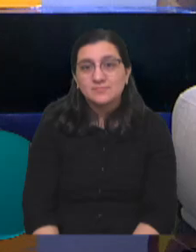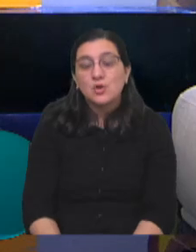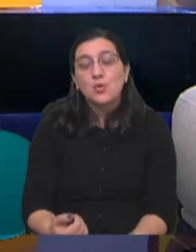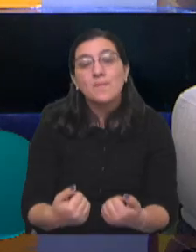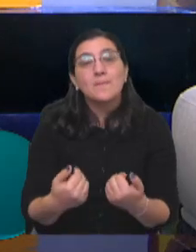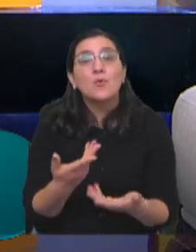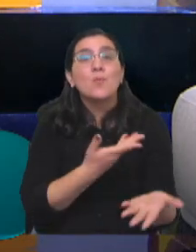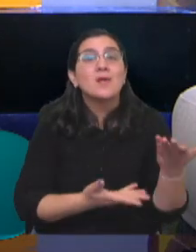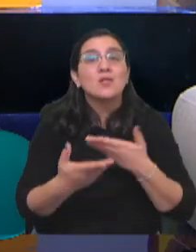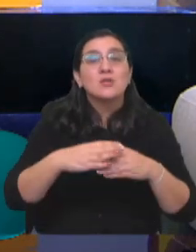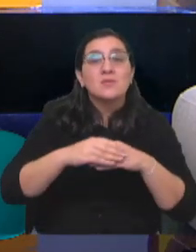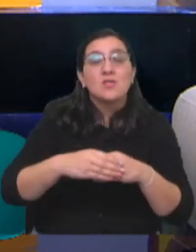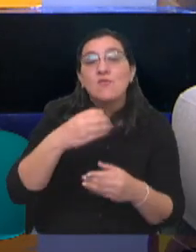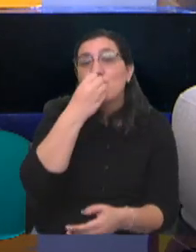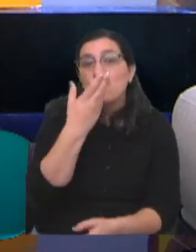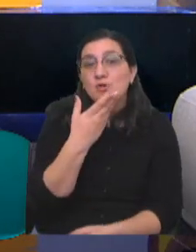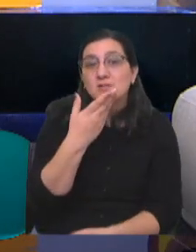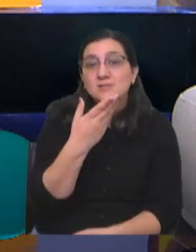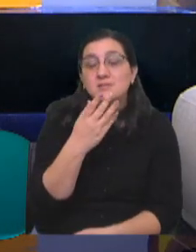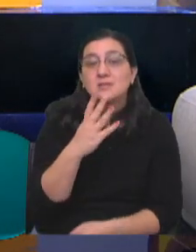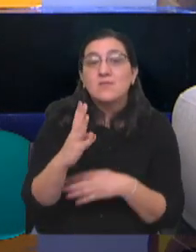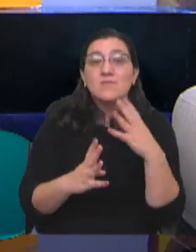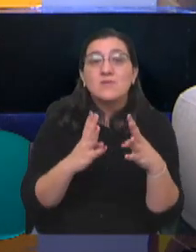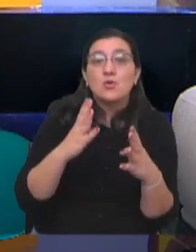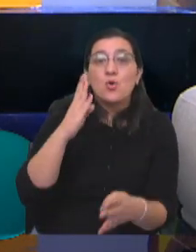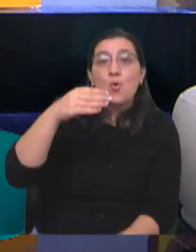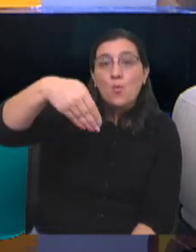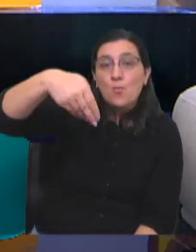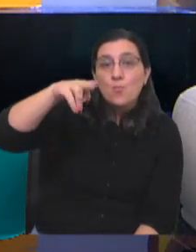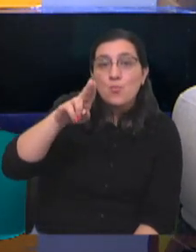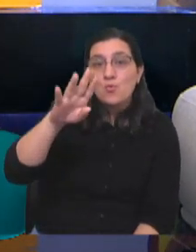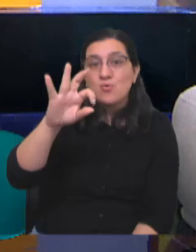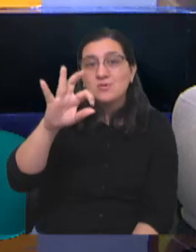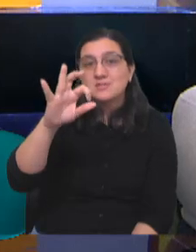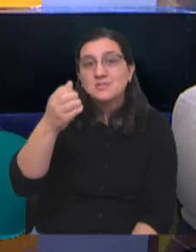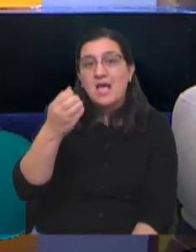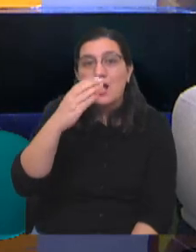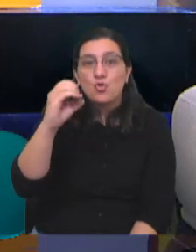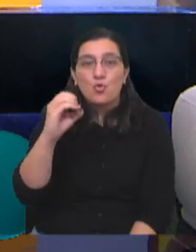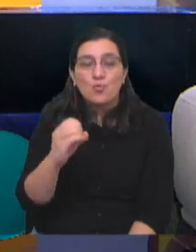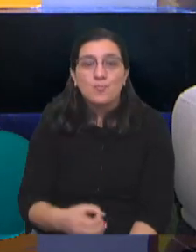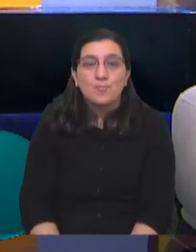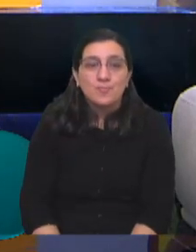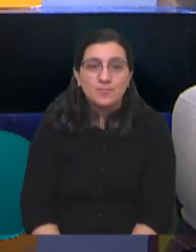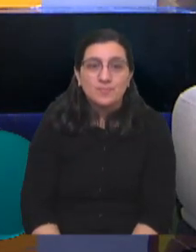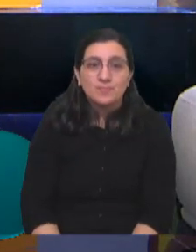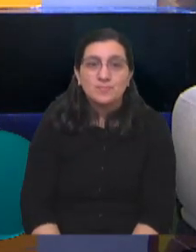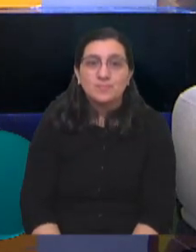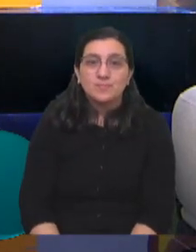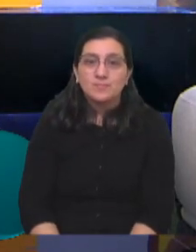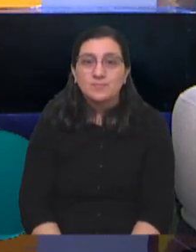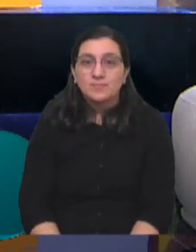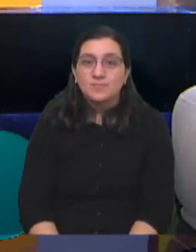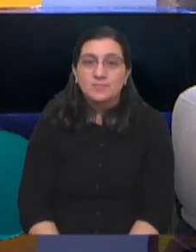amigos de flores y plantas, de Vivero Musaco, perdón, no me mate. Bien. Ahí están. ¿Ven? Me encanta. Y acá tenemos que